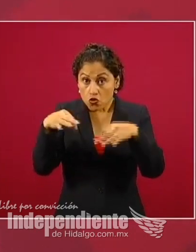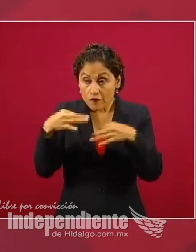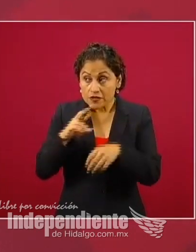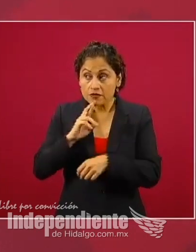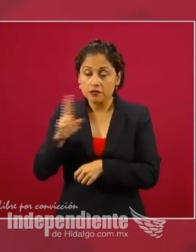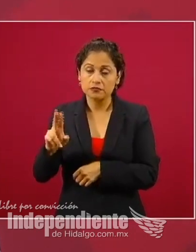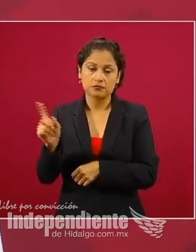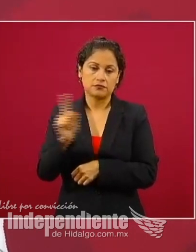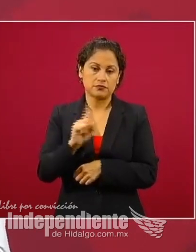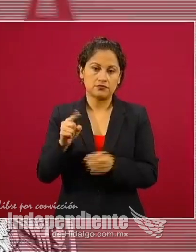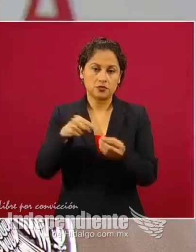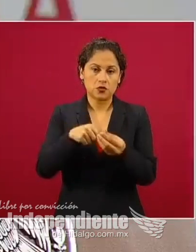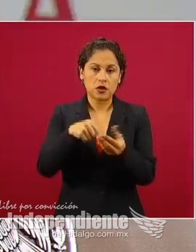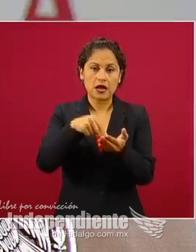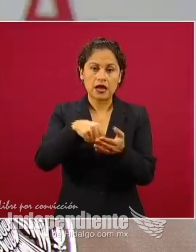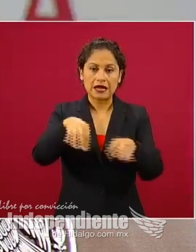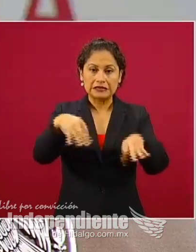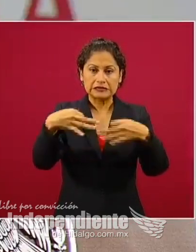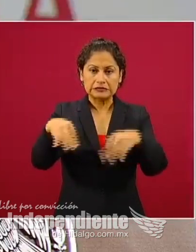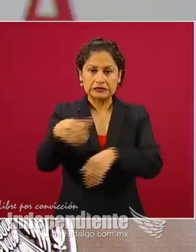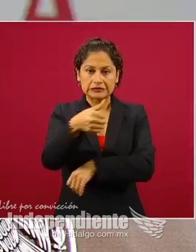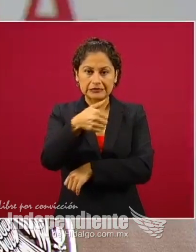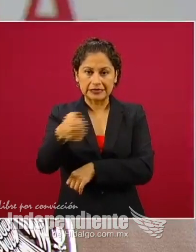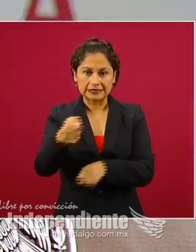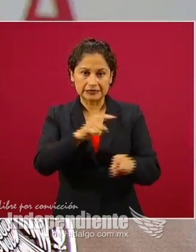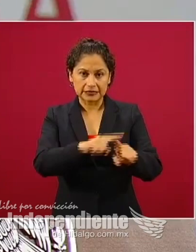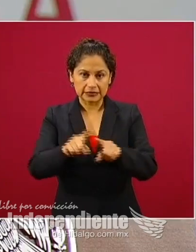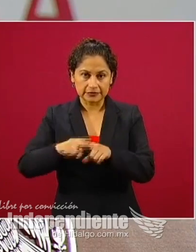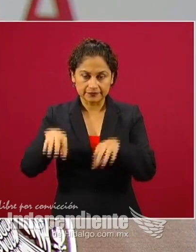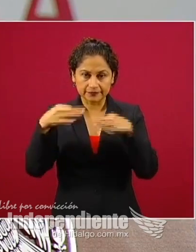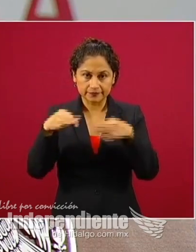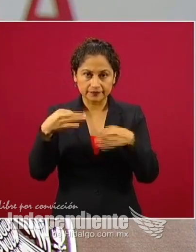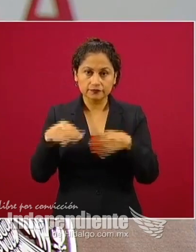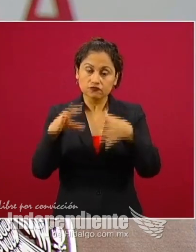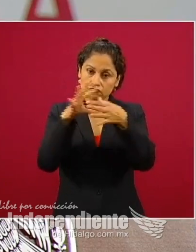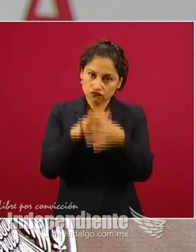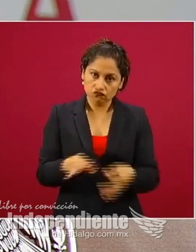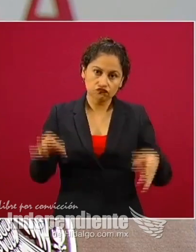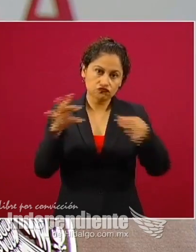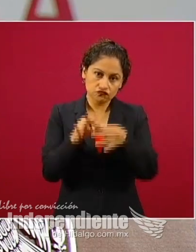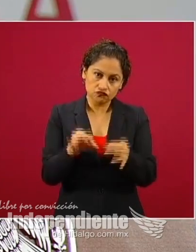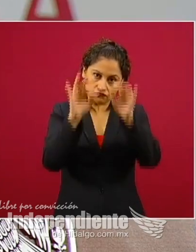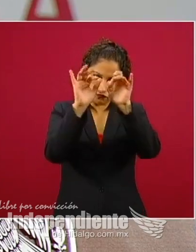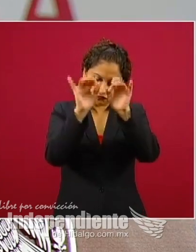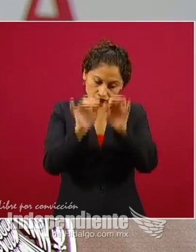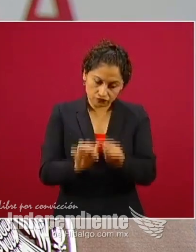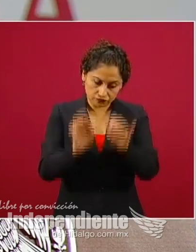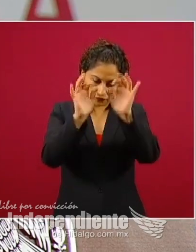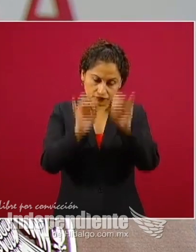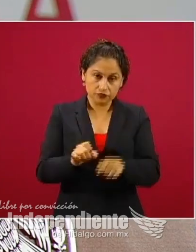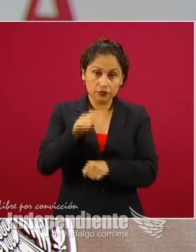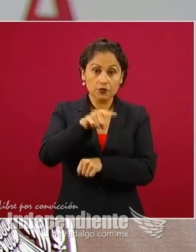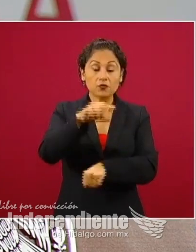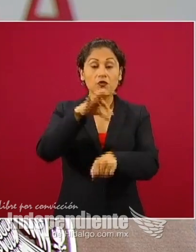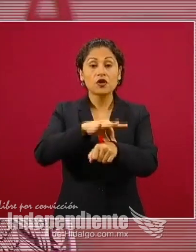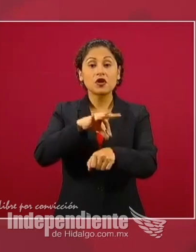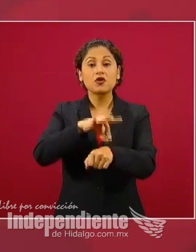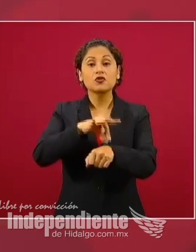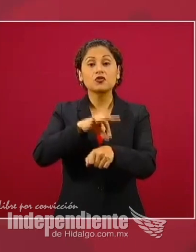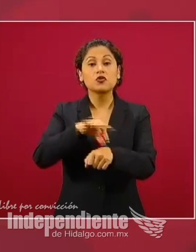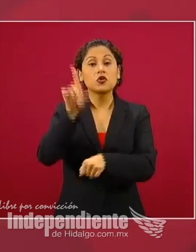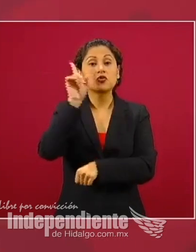tomos, donde se aclara todo lo que ha ido la doctora Claudia, la